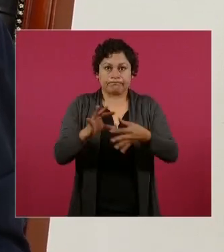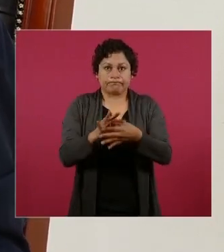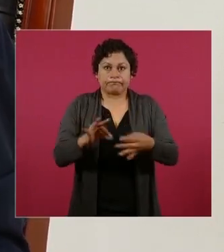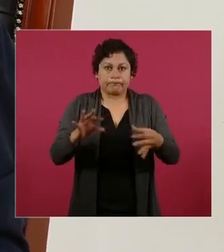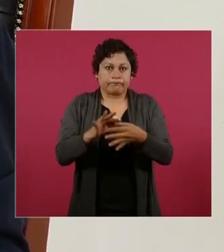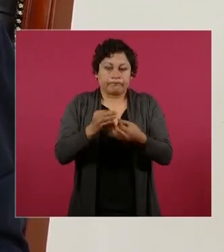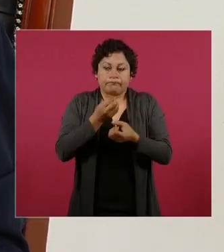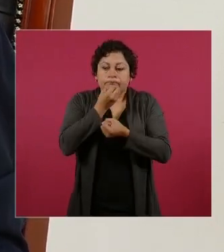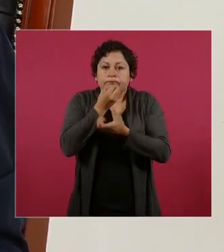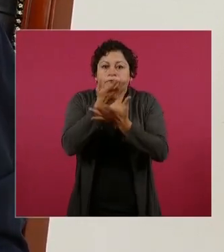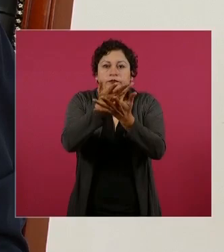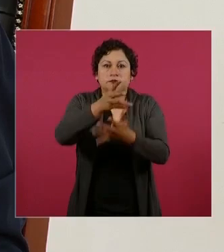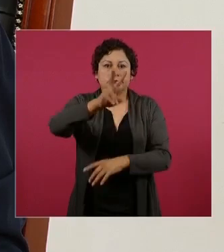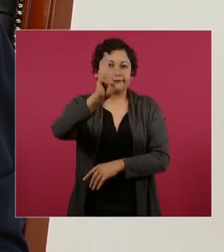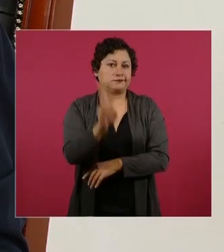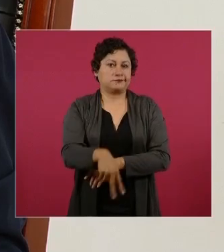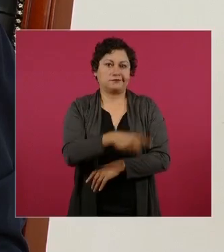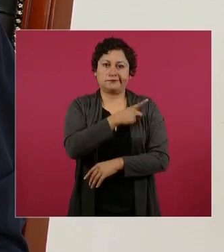hablar con la verdad